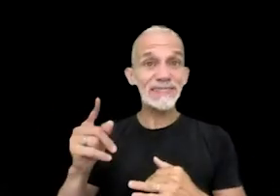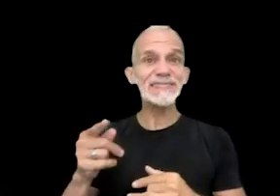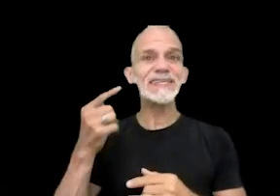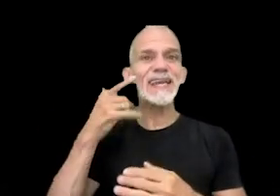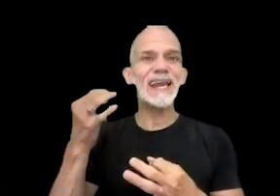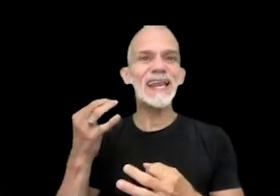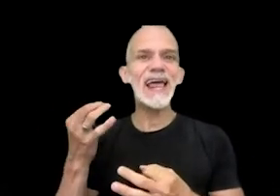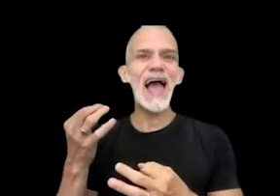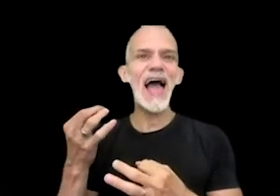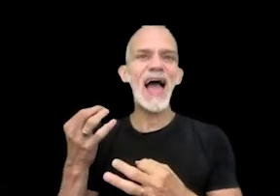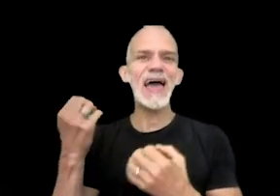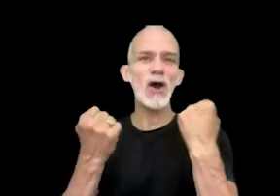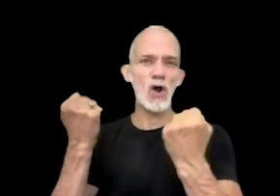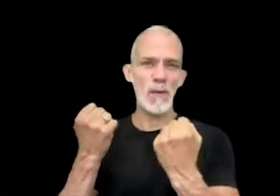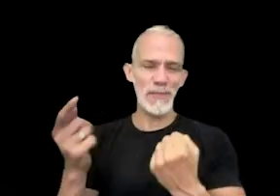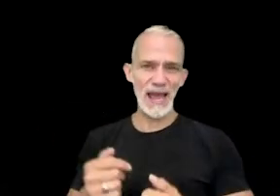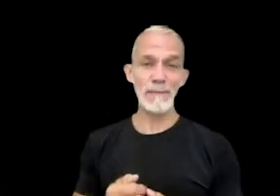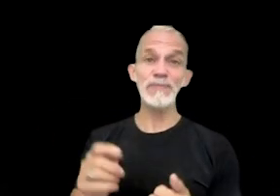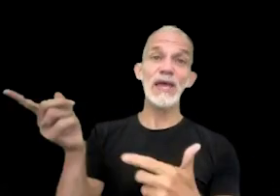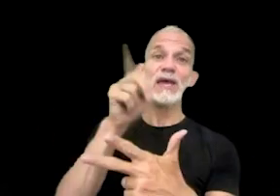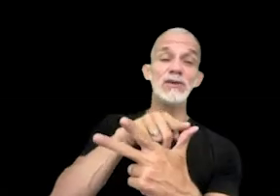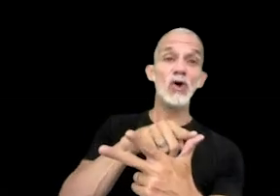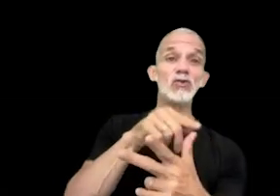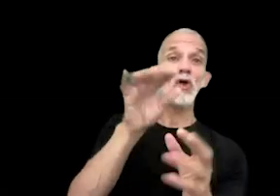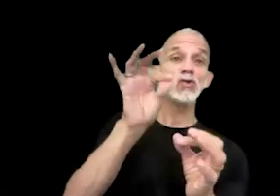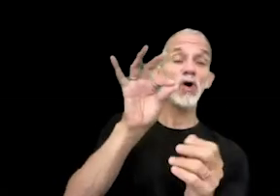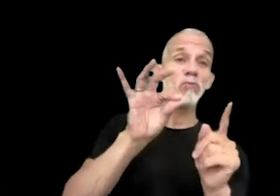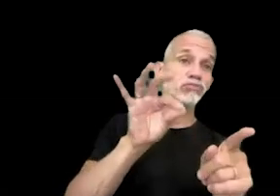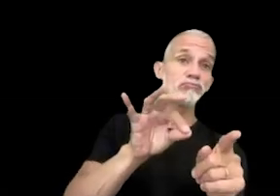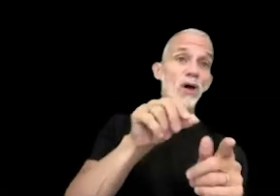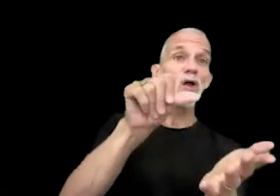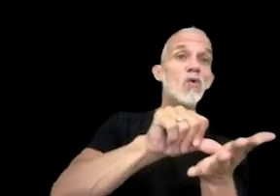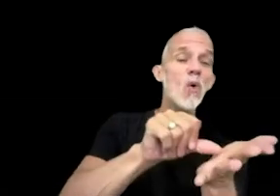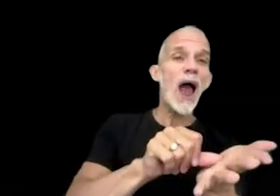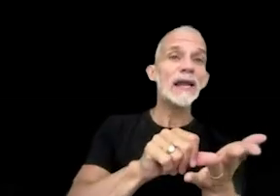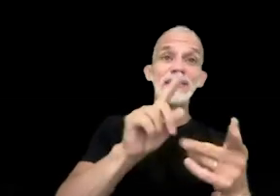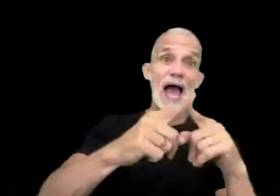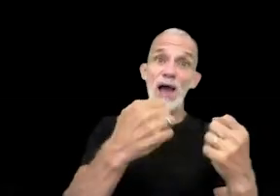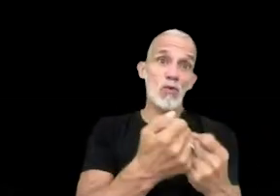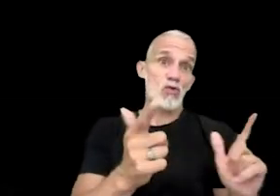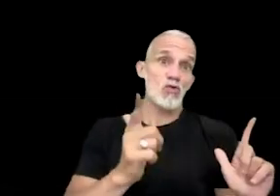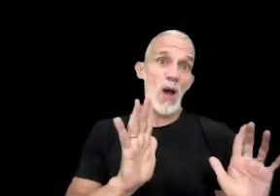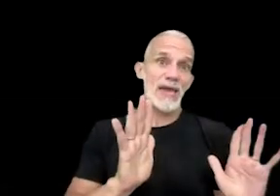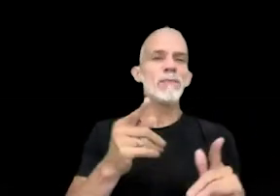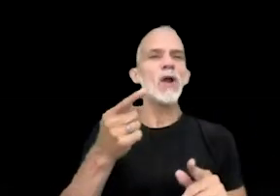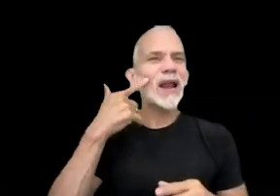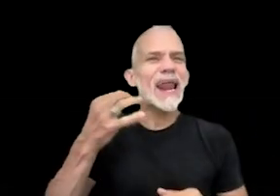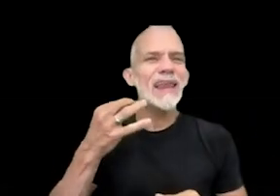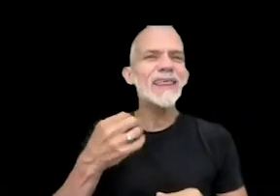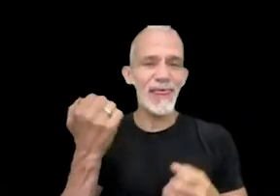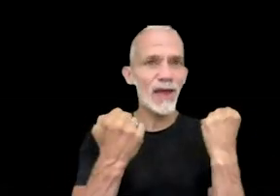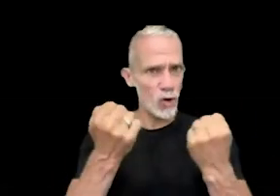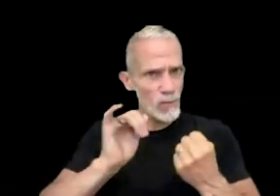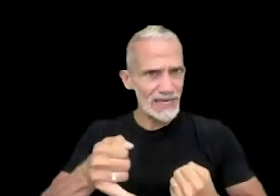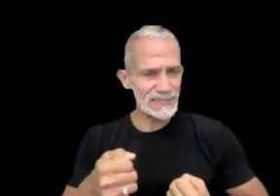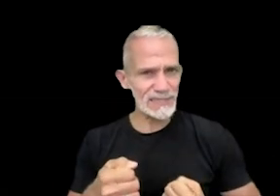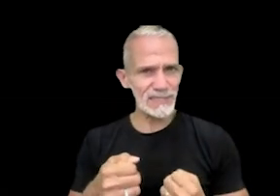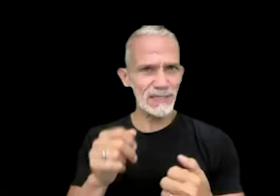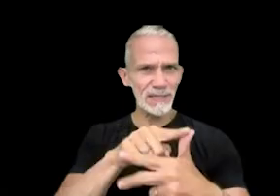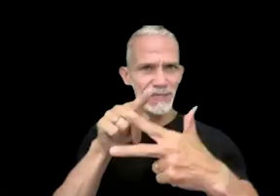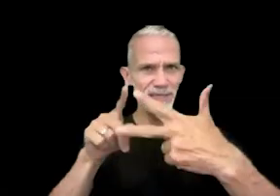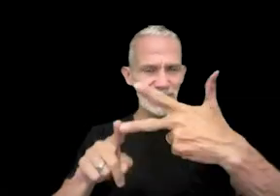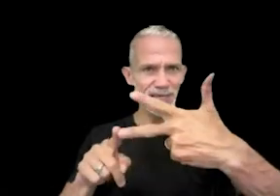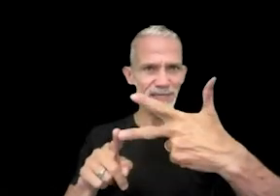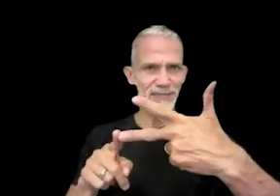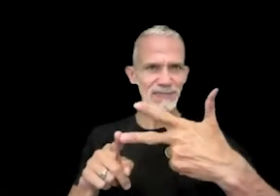económica. Y jurisdicciones con las cuales no tengo tratado y siempre voy a aplicar realidad económica.